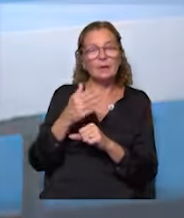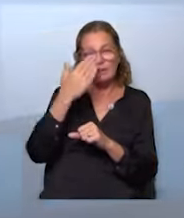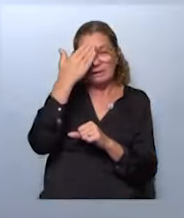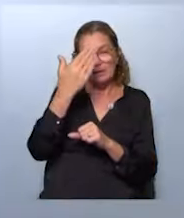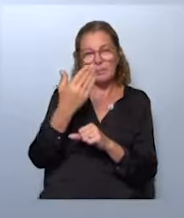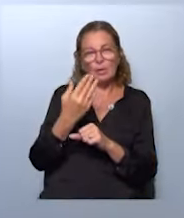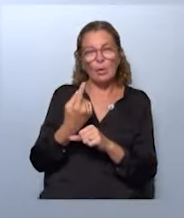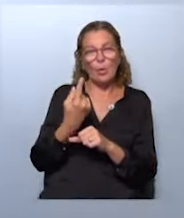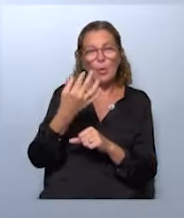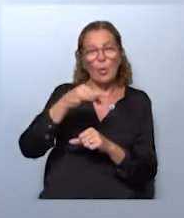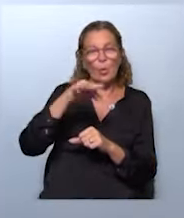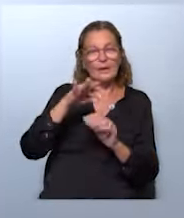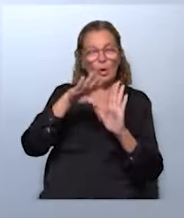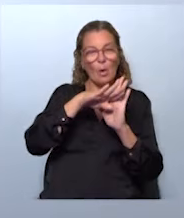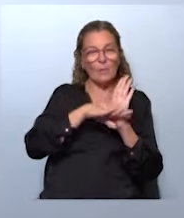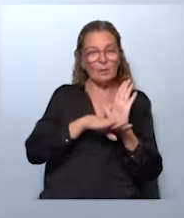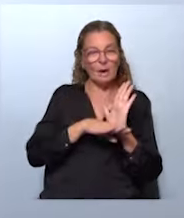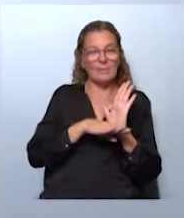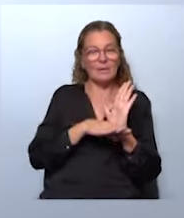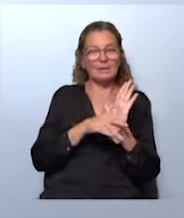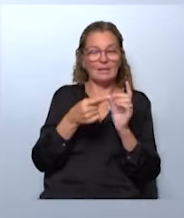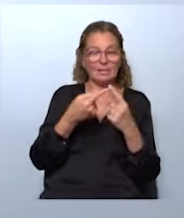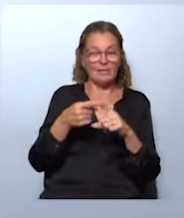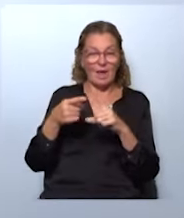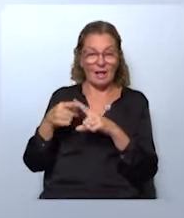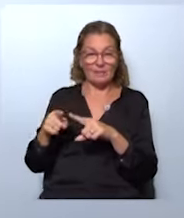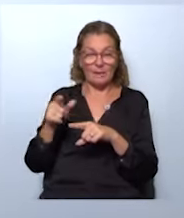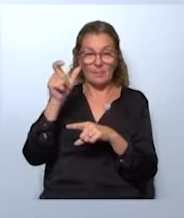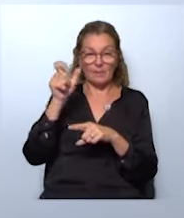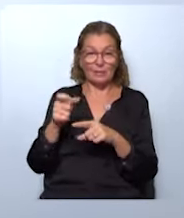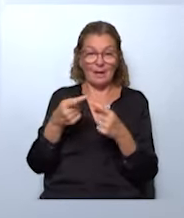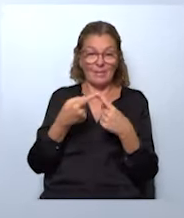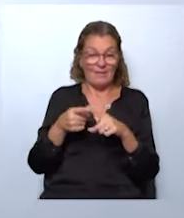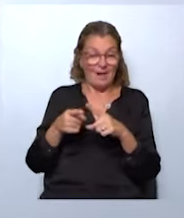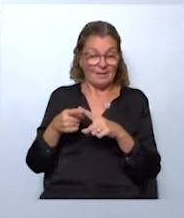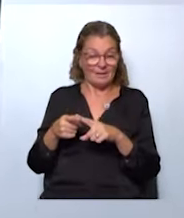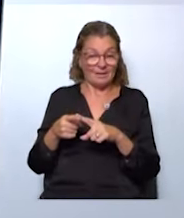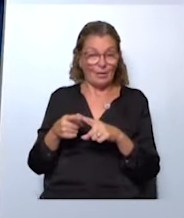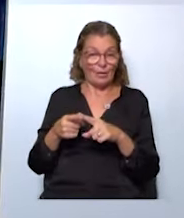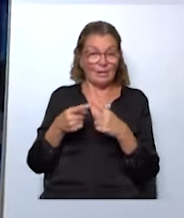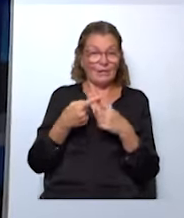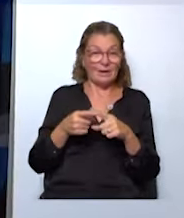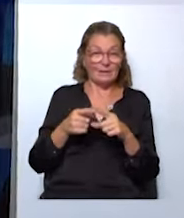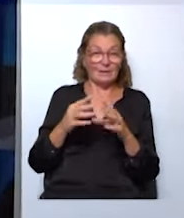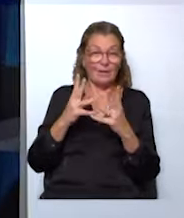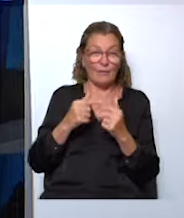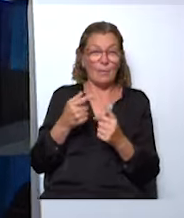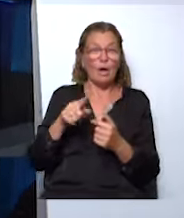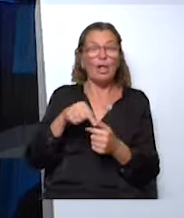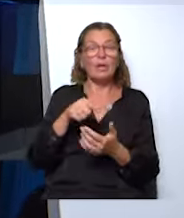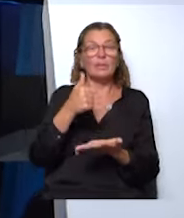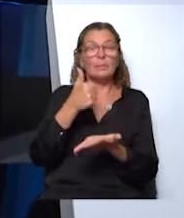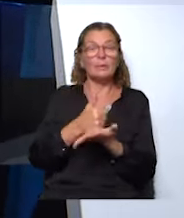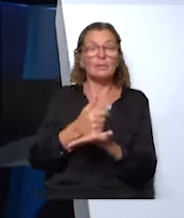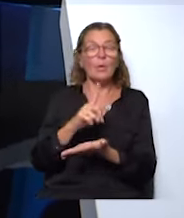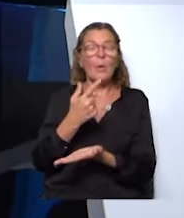amplio tenga un único programa lleva a que los distintos precandidatos busquen diferenciarse con distintos elementos dónde te paras vos ah no